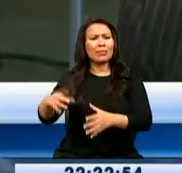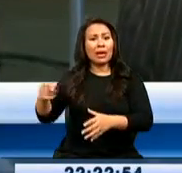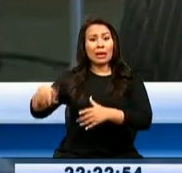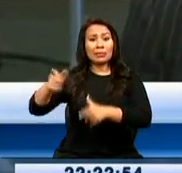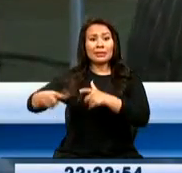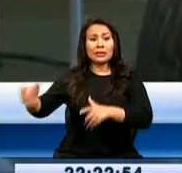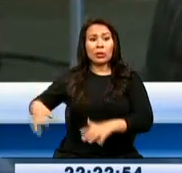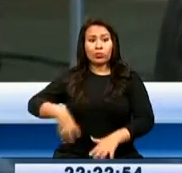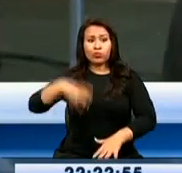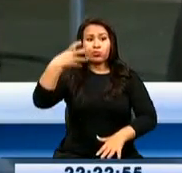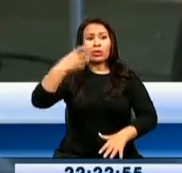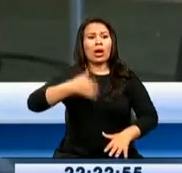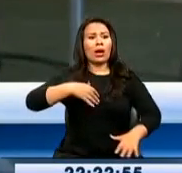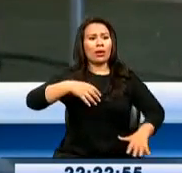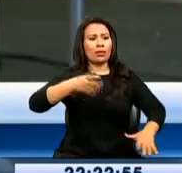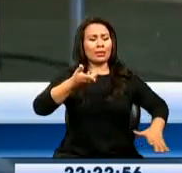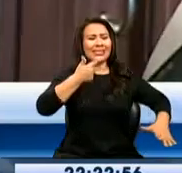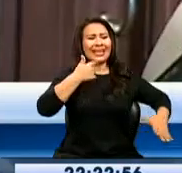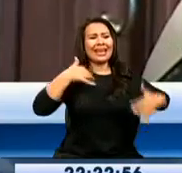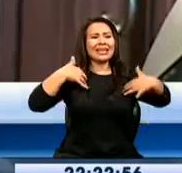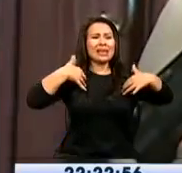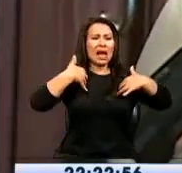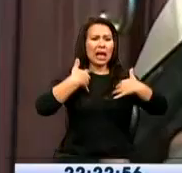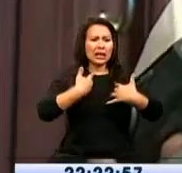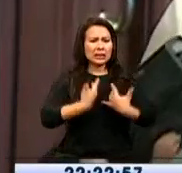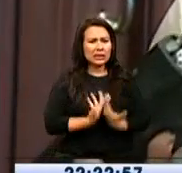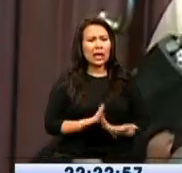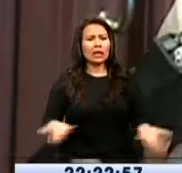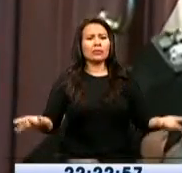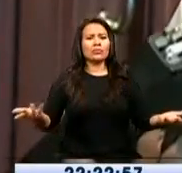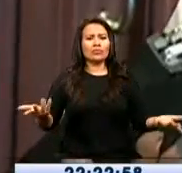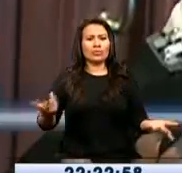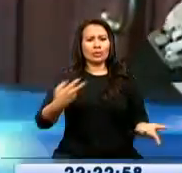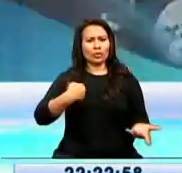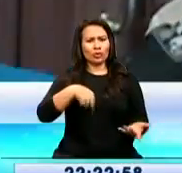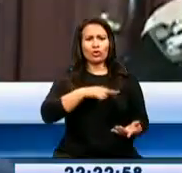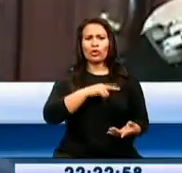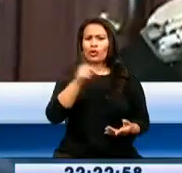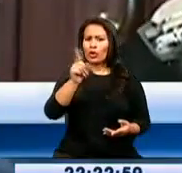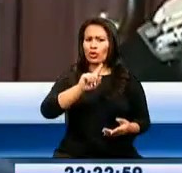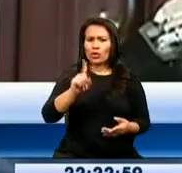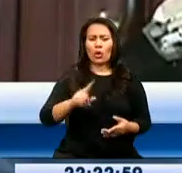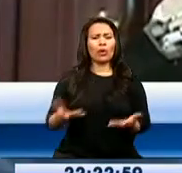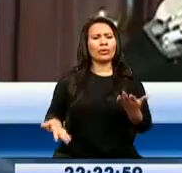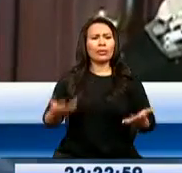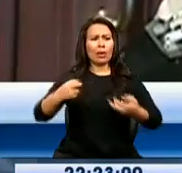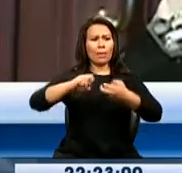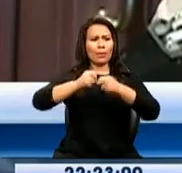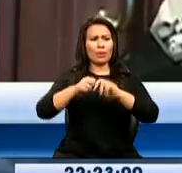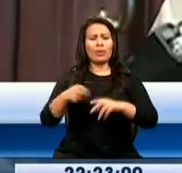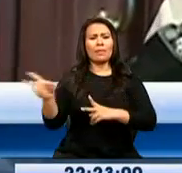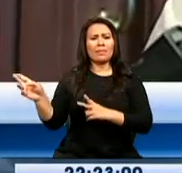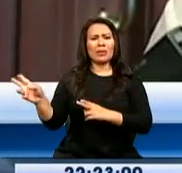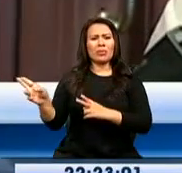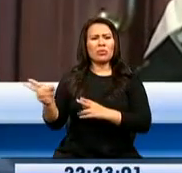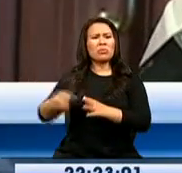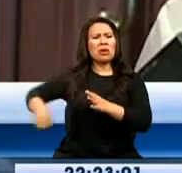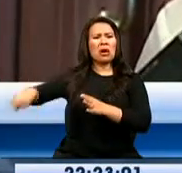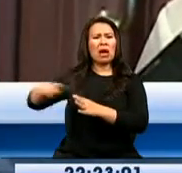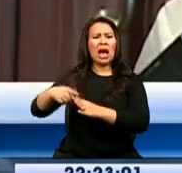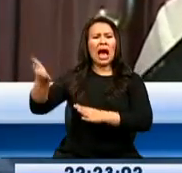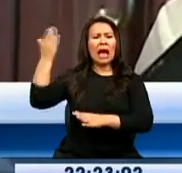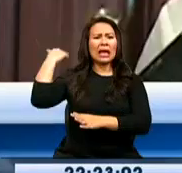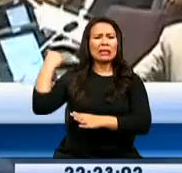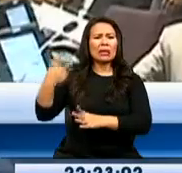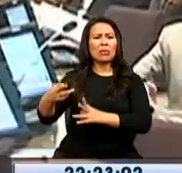ecuatoriano ya no come cuentos, está cansado. Absolutamente que no es echarle más gasolina al fuego, más gasolina capaz a los mismos de siempre que quieren el país del ayer, el país